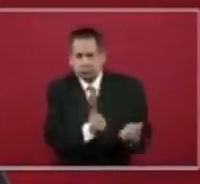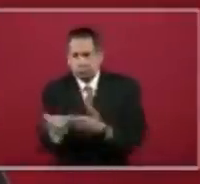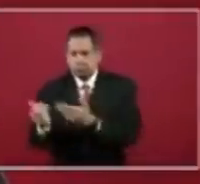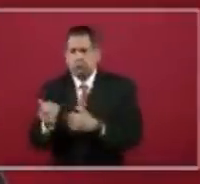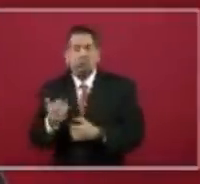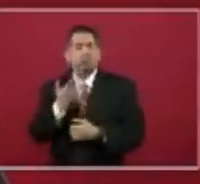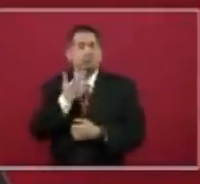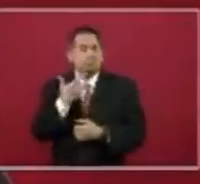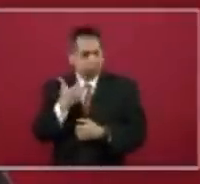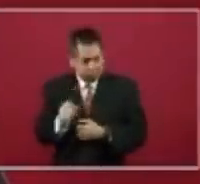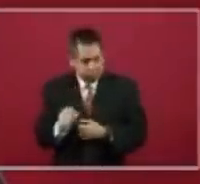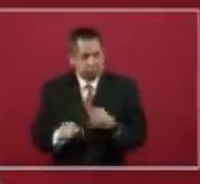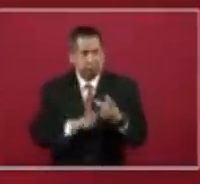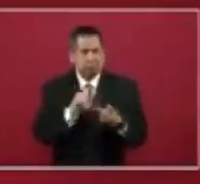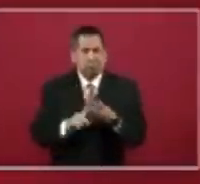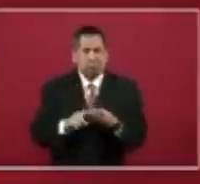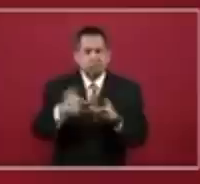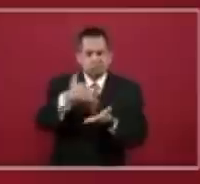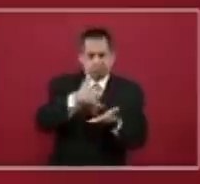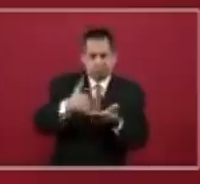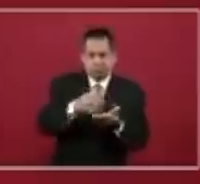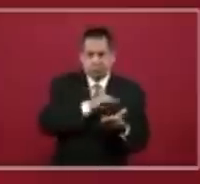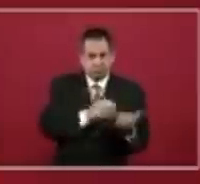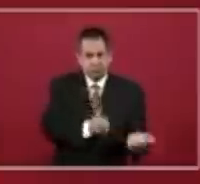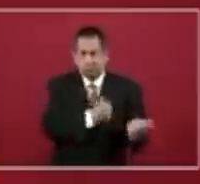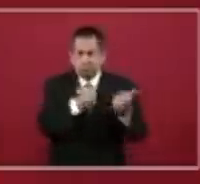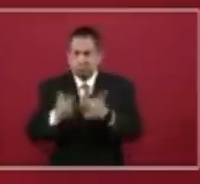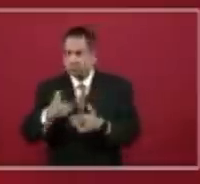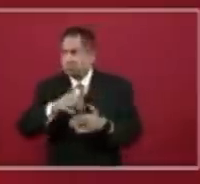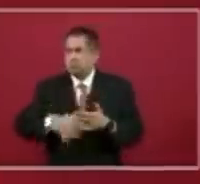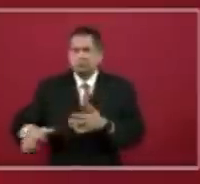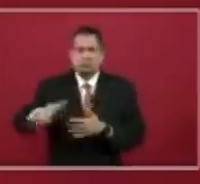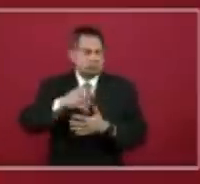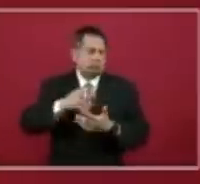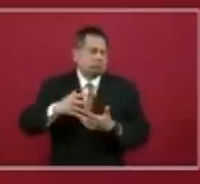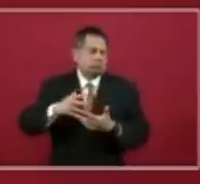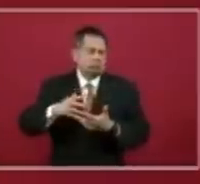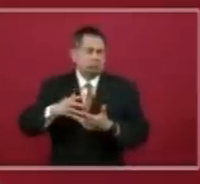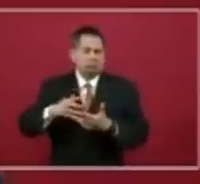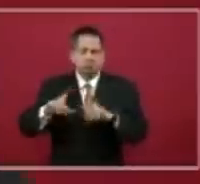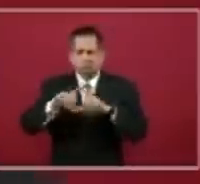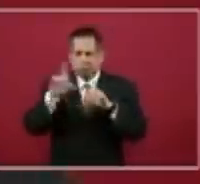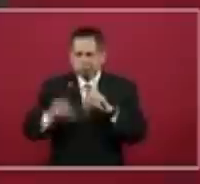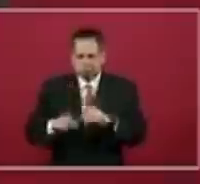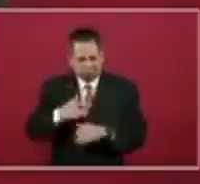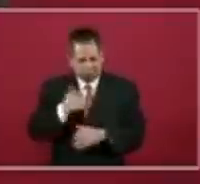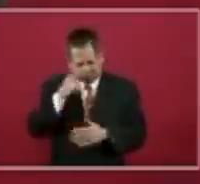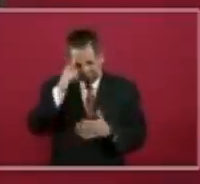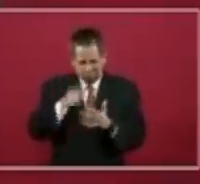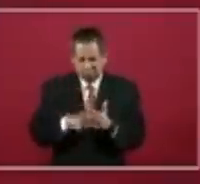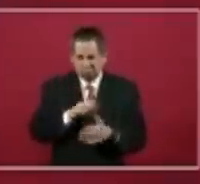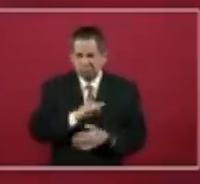aceite y gas a la producción nacional. Incluso, bueno, yo creo que